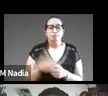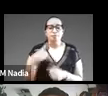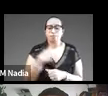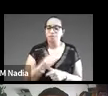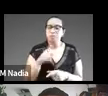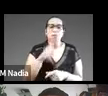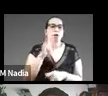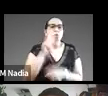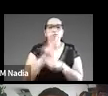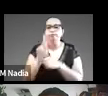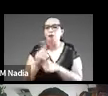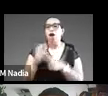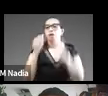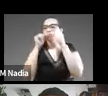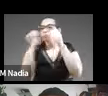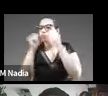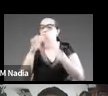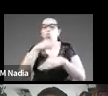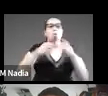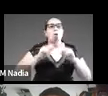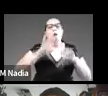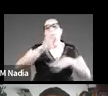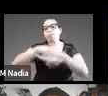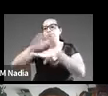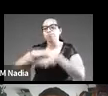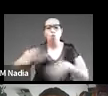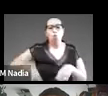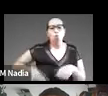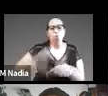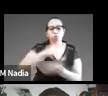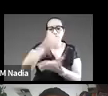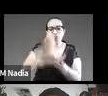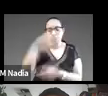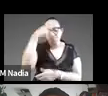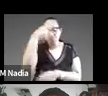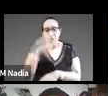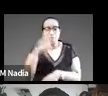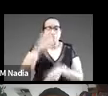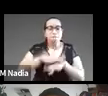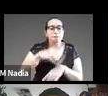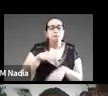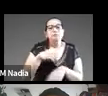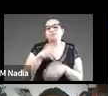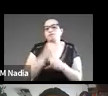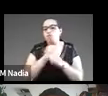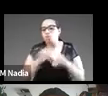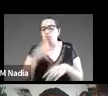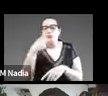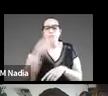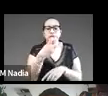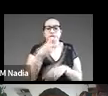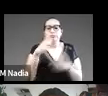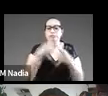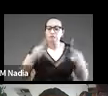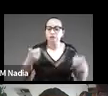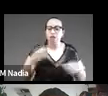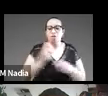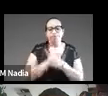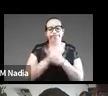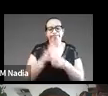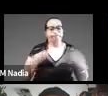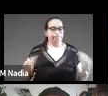pendiente de todas las publicaciones del gobierno de la Ciudad de México para estar más informados sobre el desarrollo de la contingencia. Y